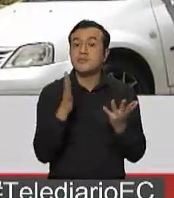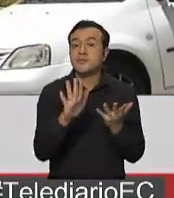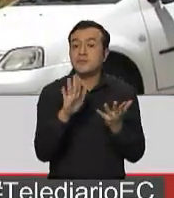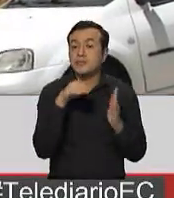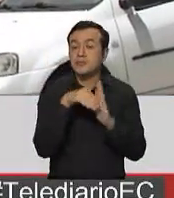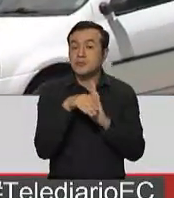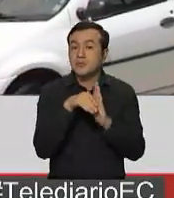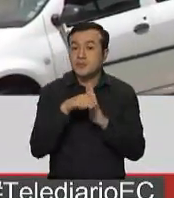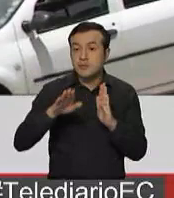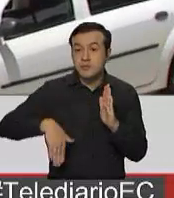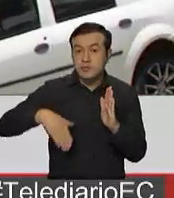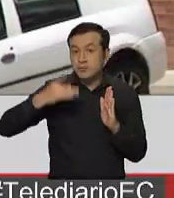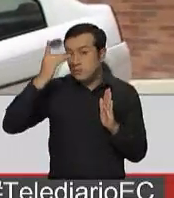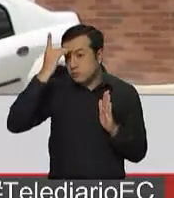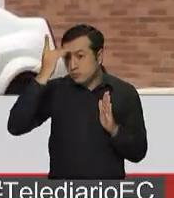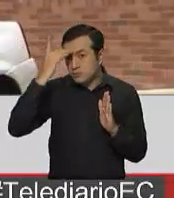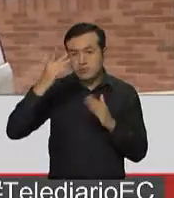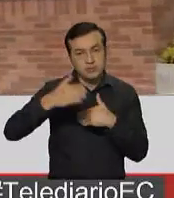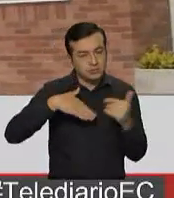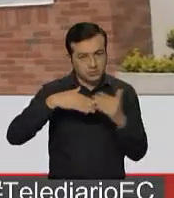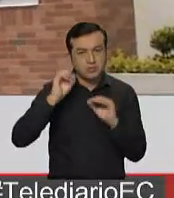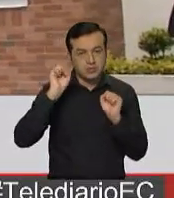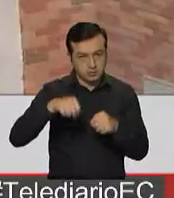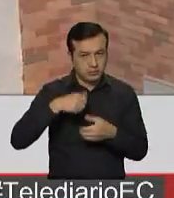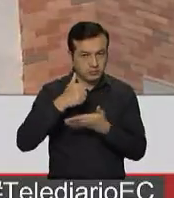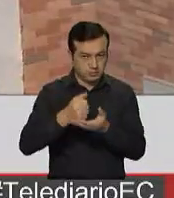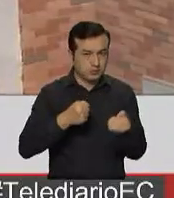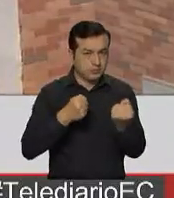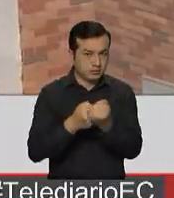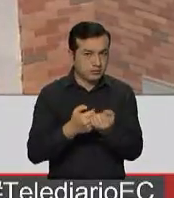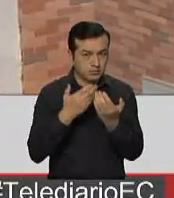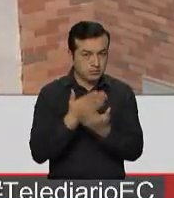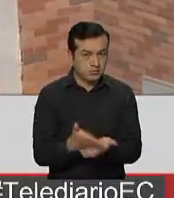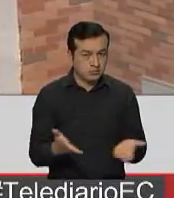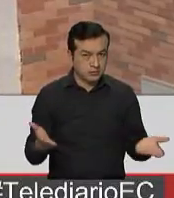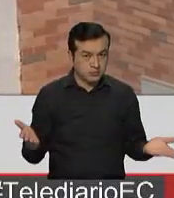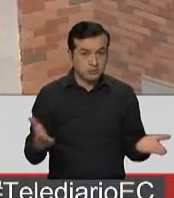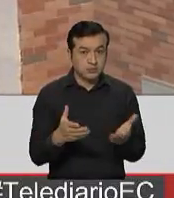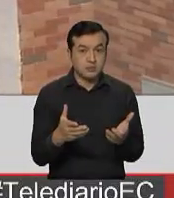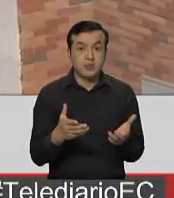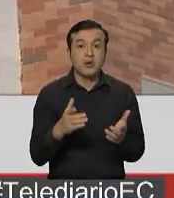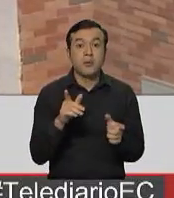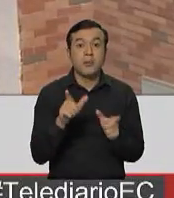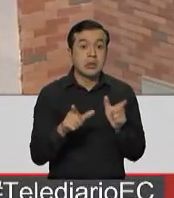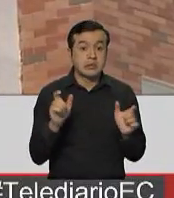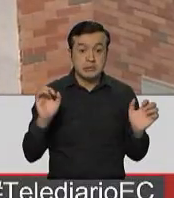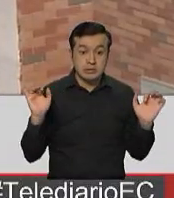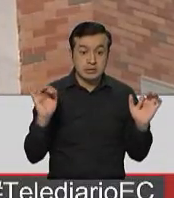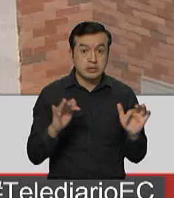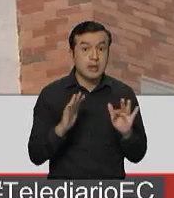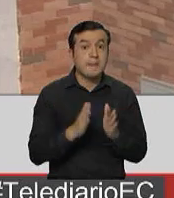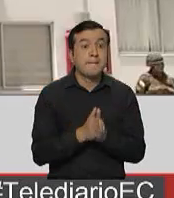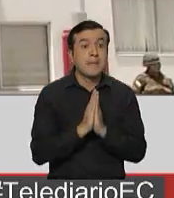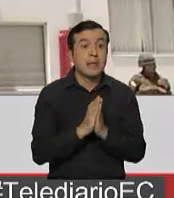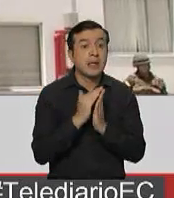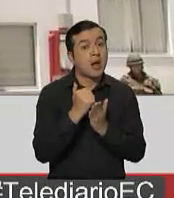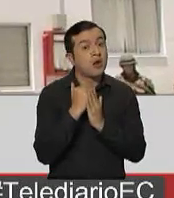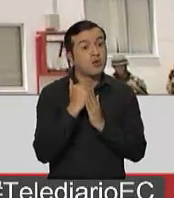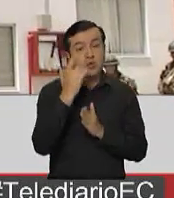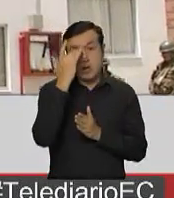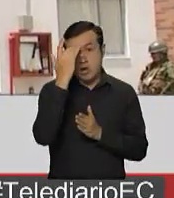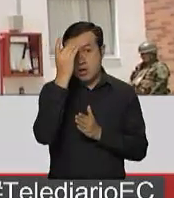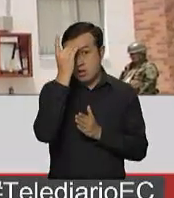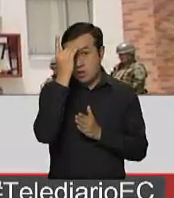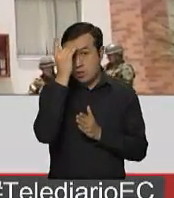Crédito para el cálculo de la capacidad de endeudamiento. Se estima que la cantidad de usuarios que acudan a las soluciones de pago